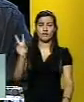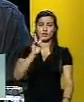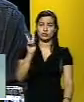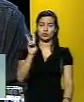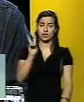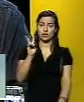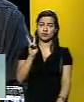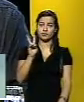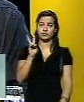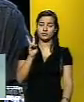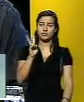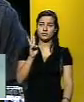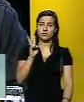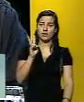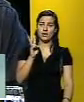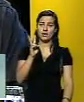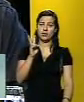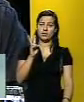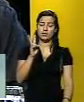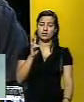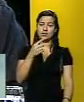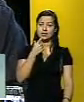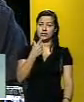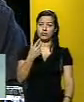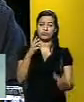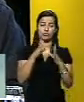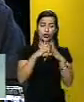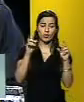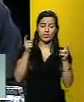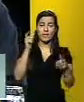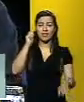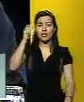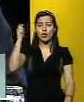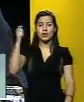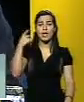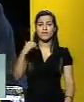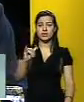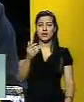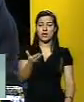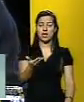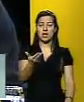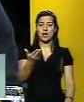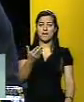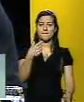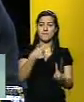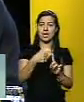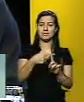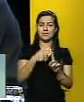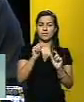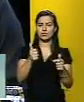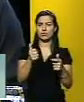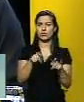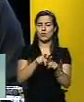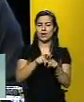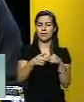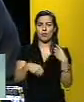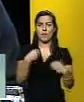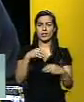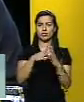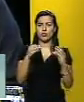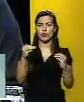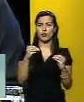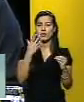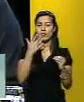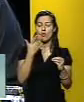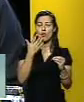no solamente desdijo toda la teoría que tenían las academias, sino que empezó a preocupar tanto a la